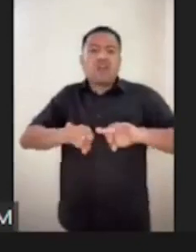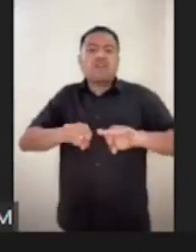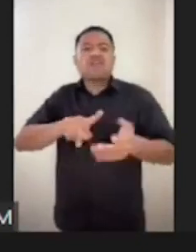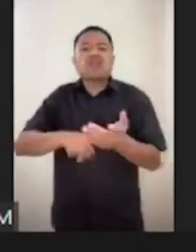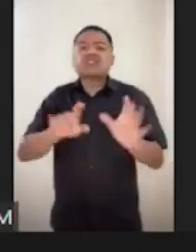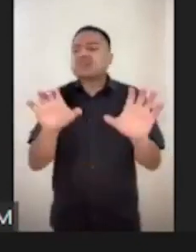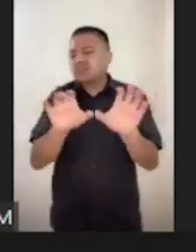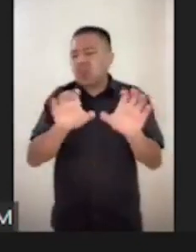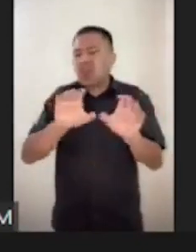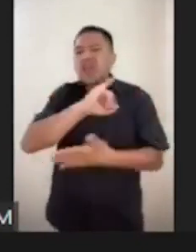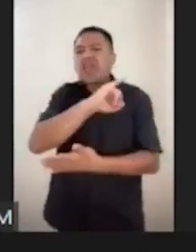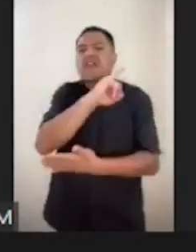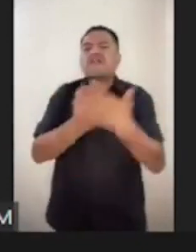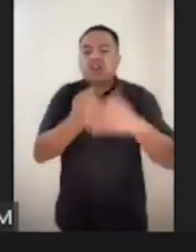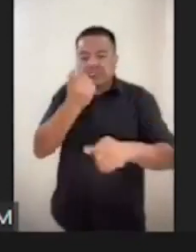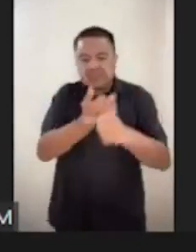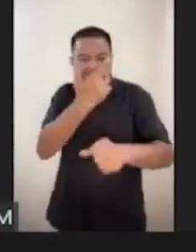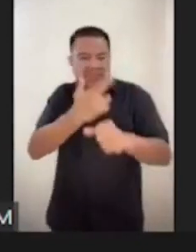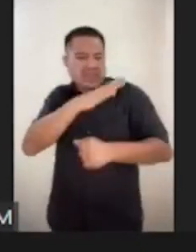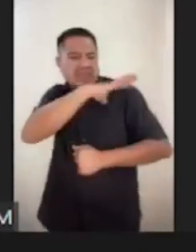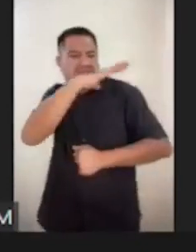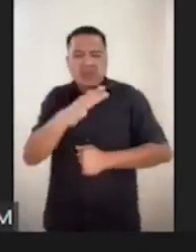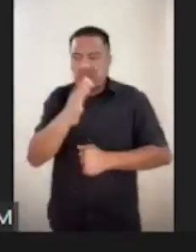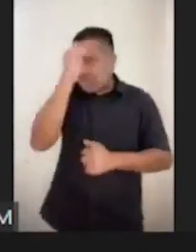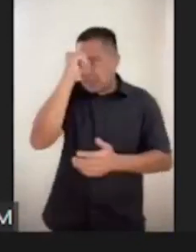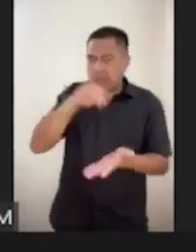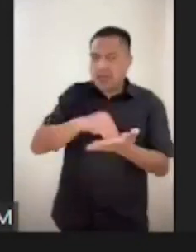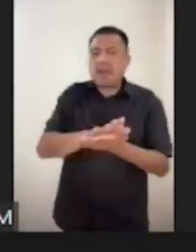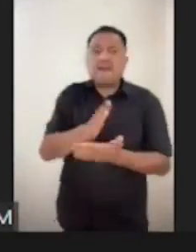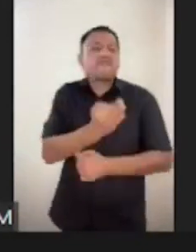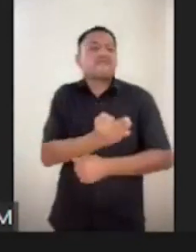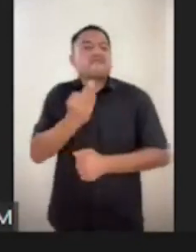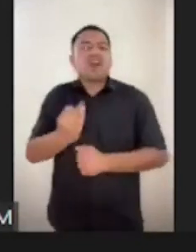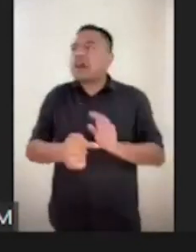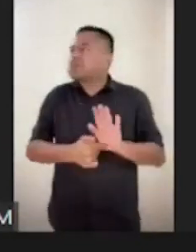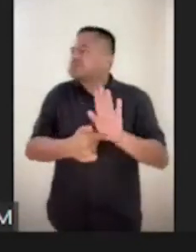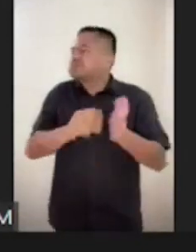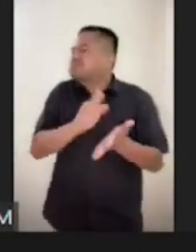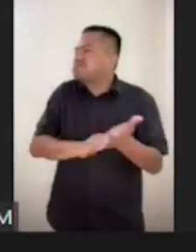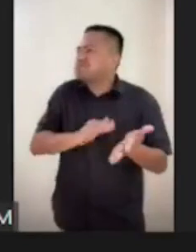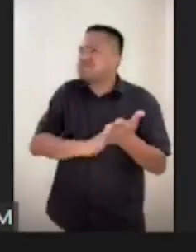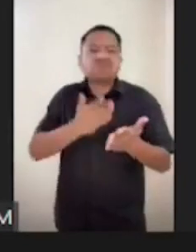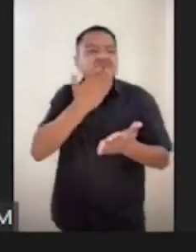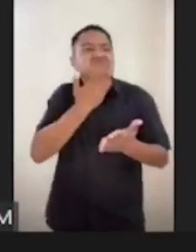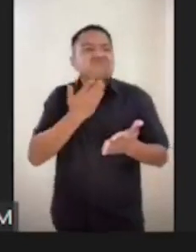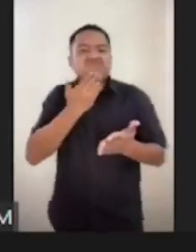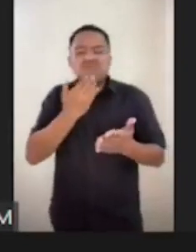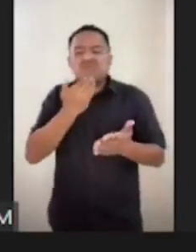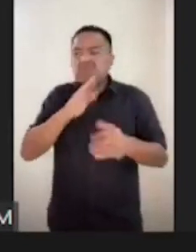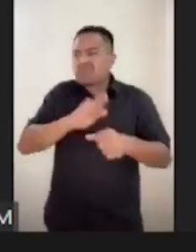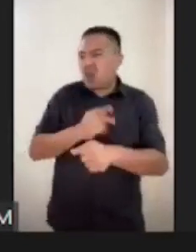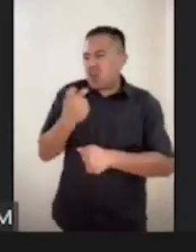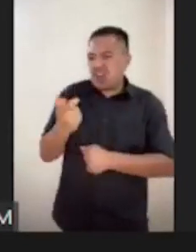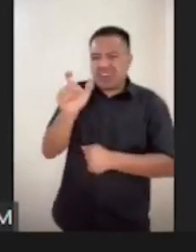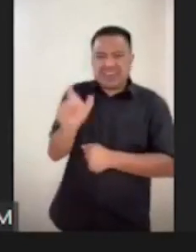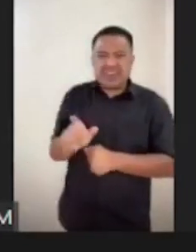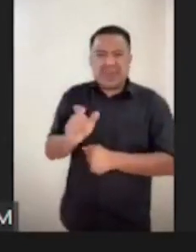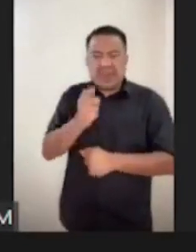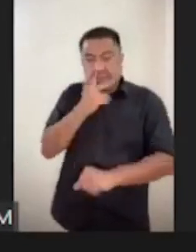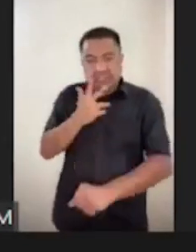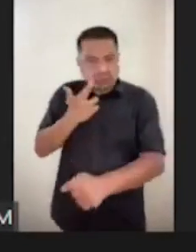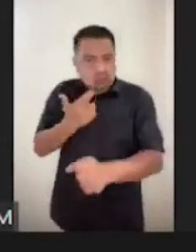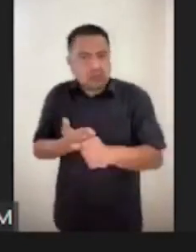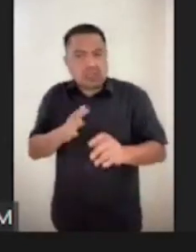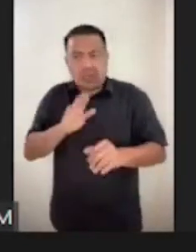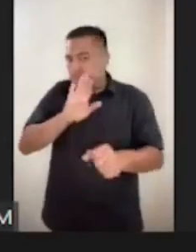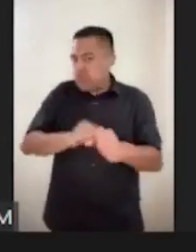informe de la Secretaría General de Acuerdos de que a la fecha no se había presentado la documentación que acreditara el cumplimiento por parte de la autoridad responsable, por lo que